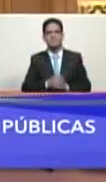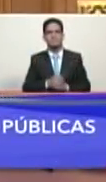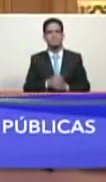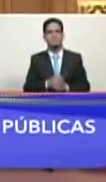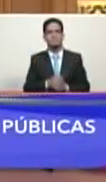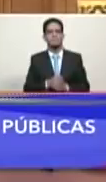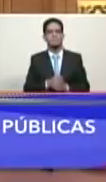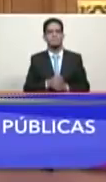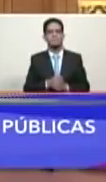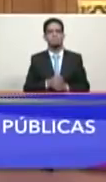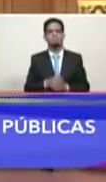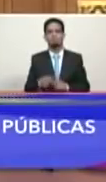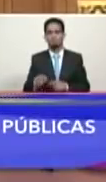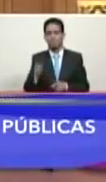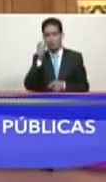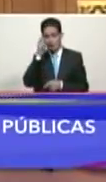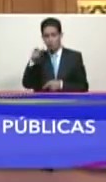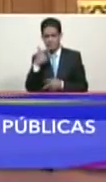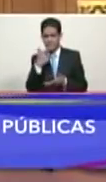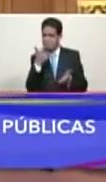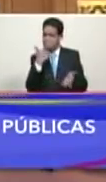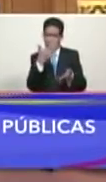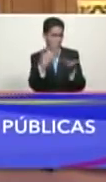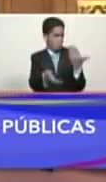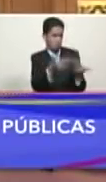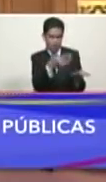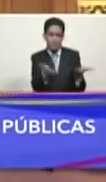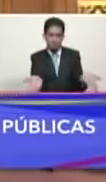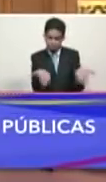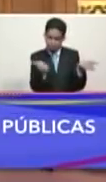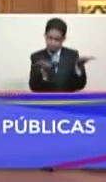Y que dale, dice este, dale.